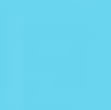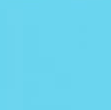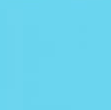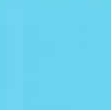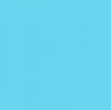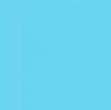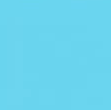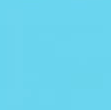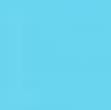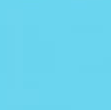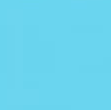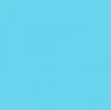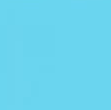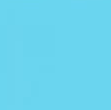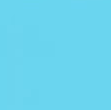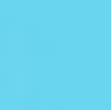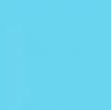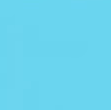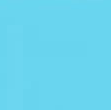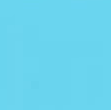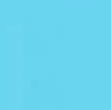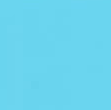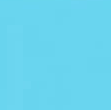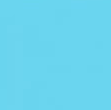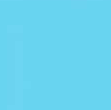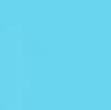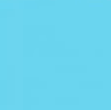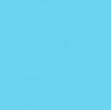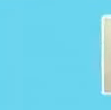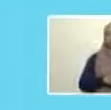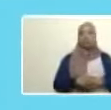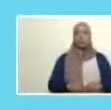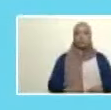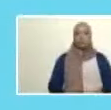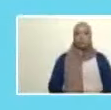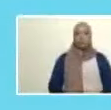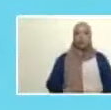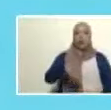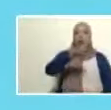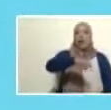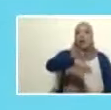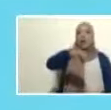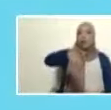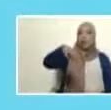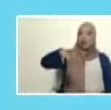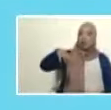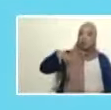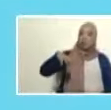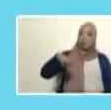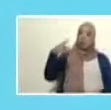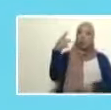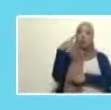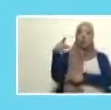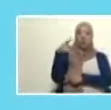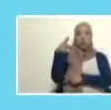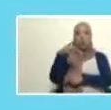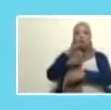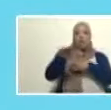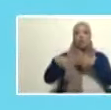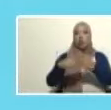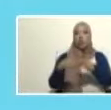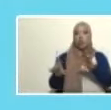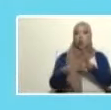todos los municipios del país, de todas las parroquias, de todos los estados, de todos los pueblos, de todas las ciudades, de todos los liceos. Ahí